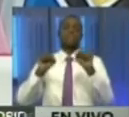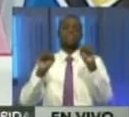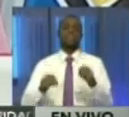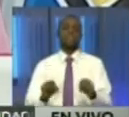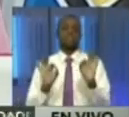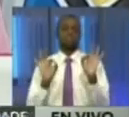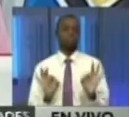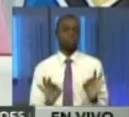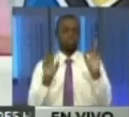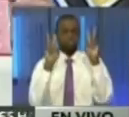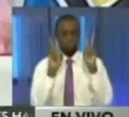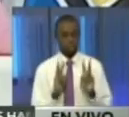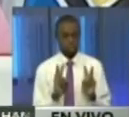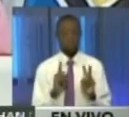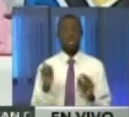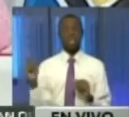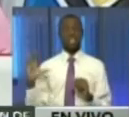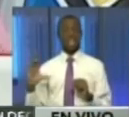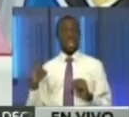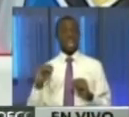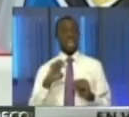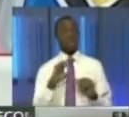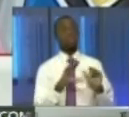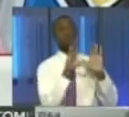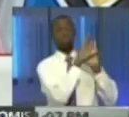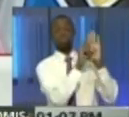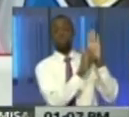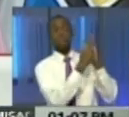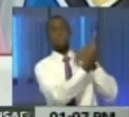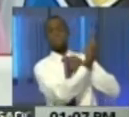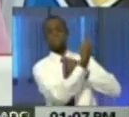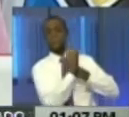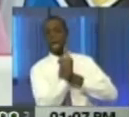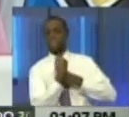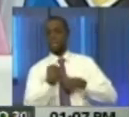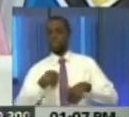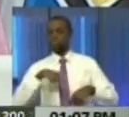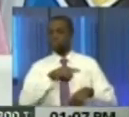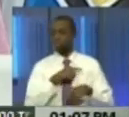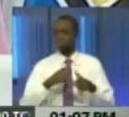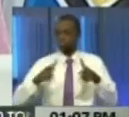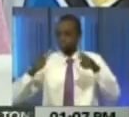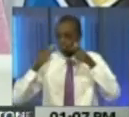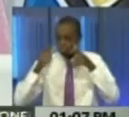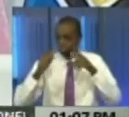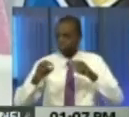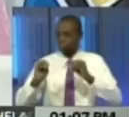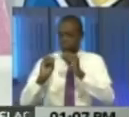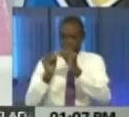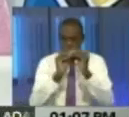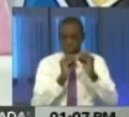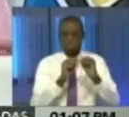el Consejo Nacional Electoral tiene que garantizar a las venezolanas y a los venezolanos.